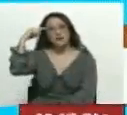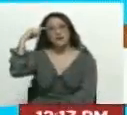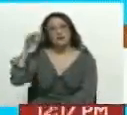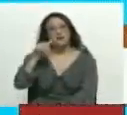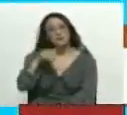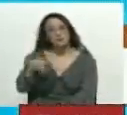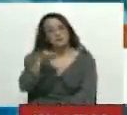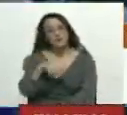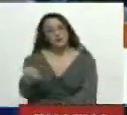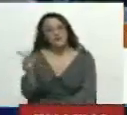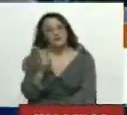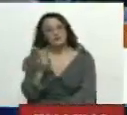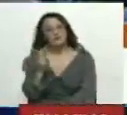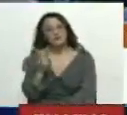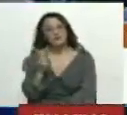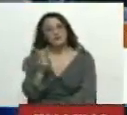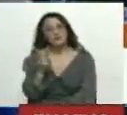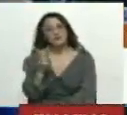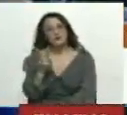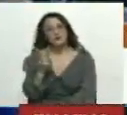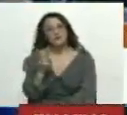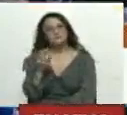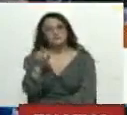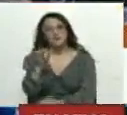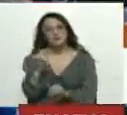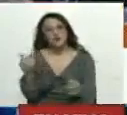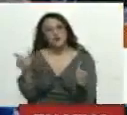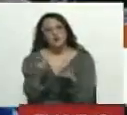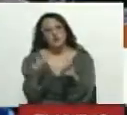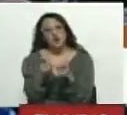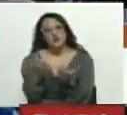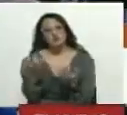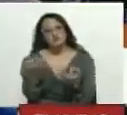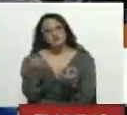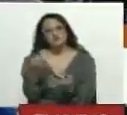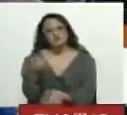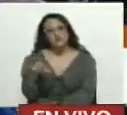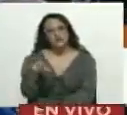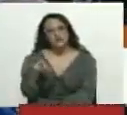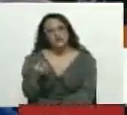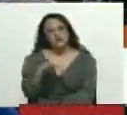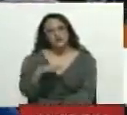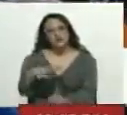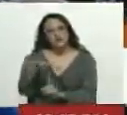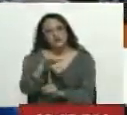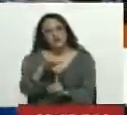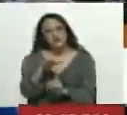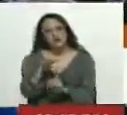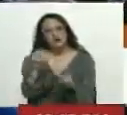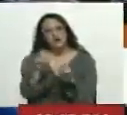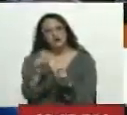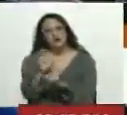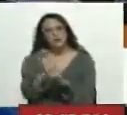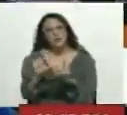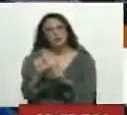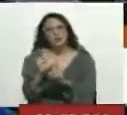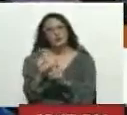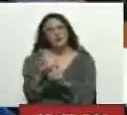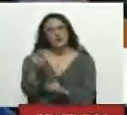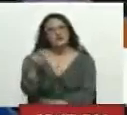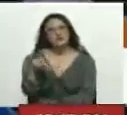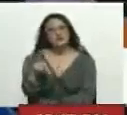venezolano y en esas reuniones hablamos de la necesidad de poder tener espacios de arte y cultura de la